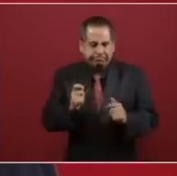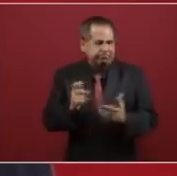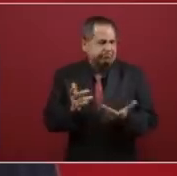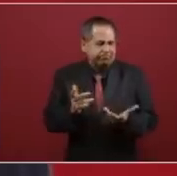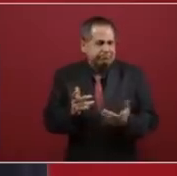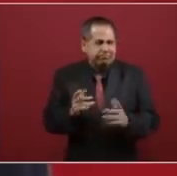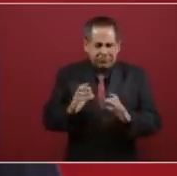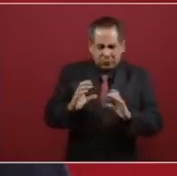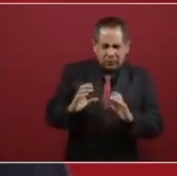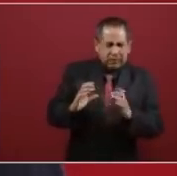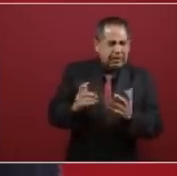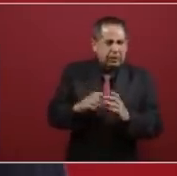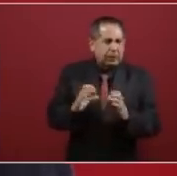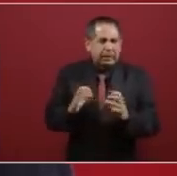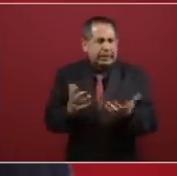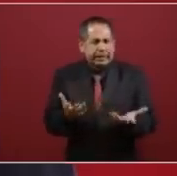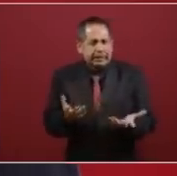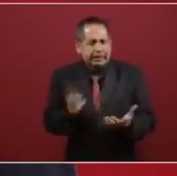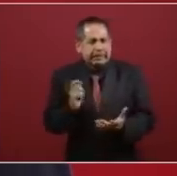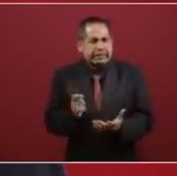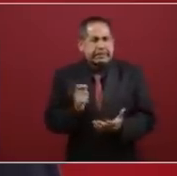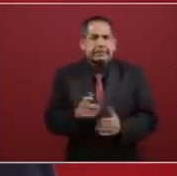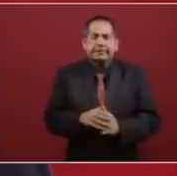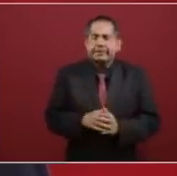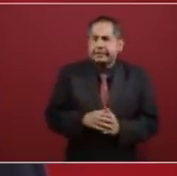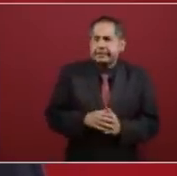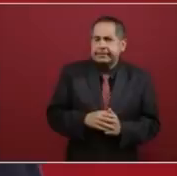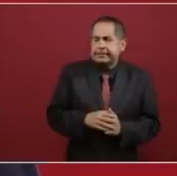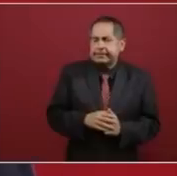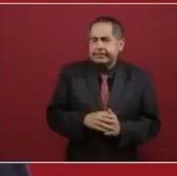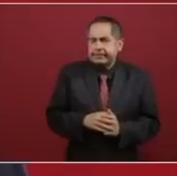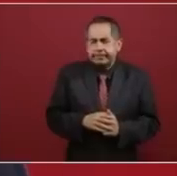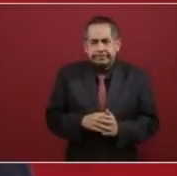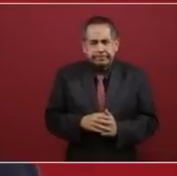que no haya